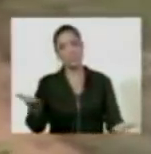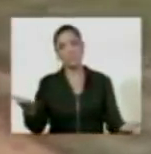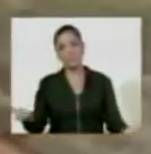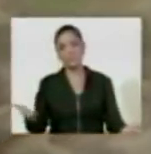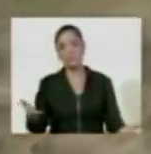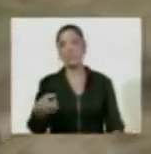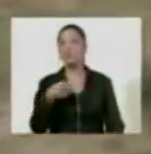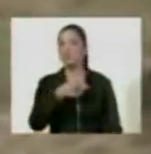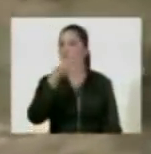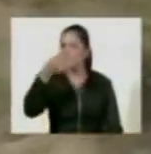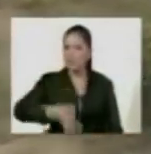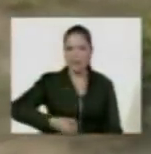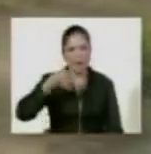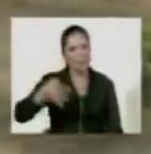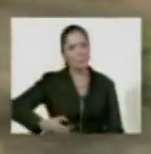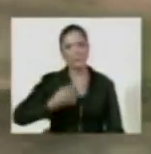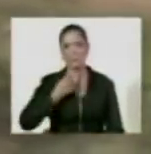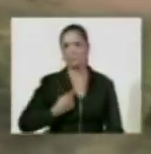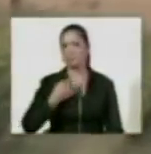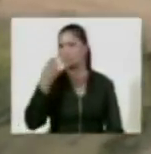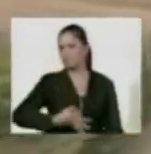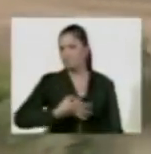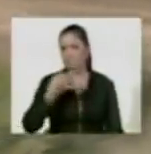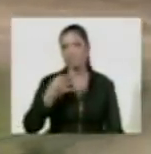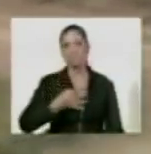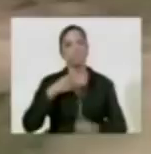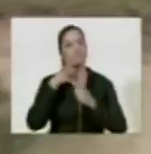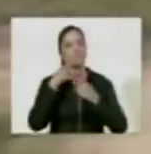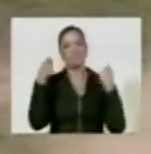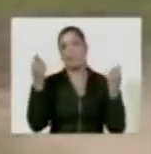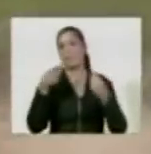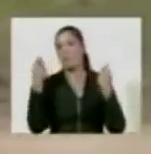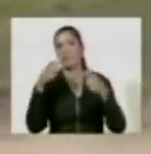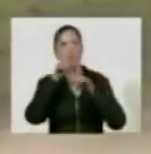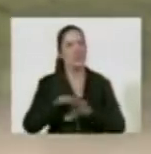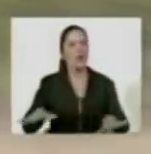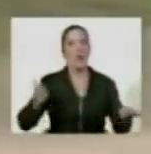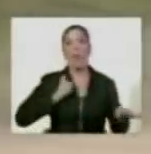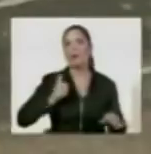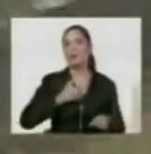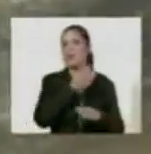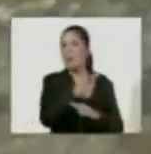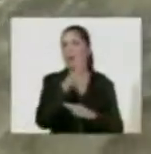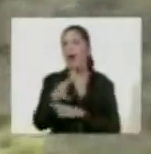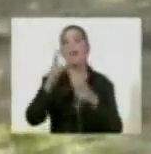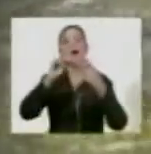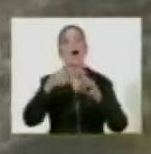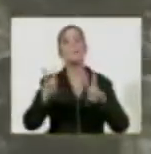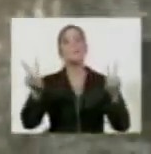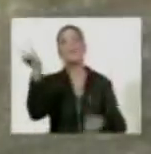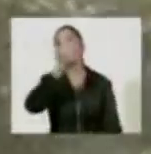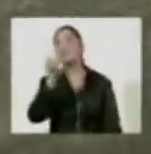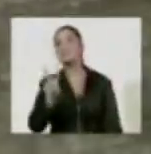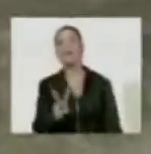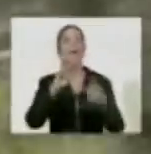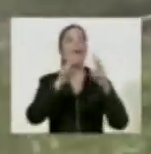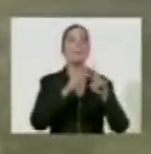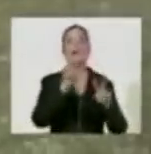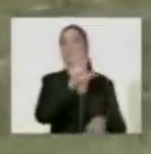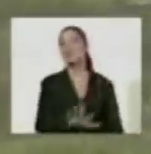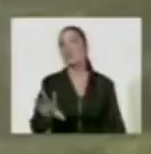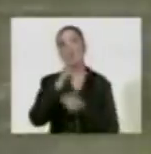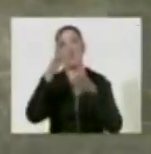usted siempre ha dicho, ha pregonado en cualquier lugar que usted va. La paz de Venezuela es la paz de los venezolanos